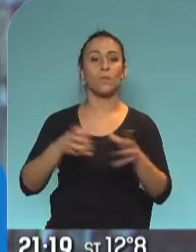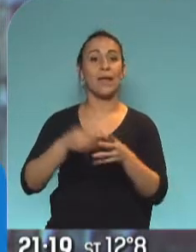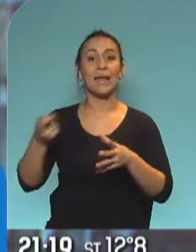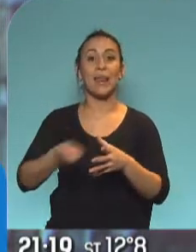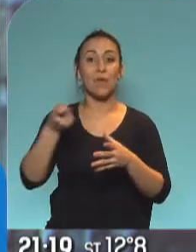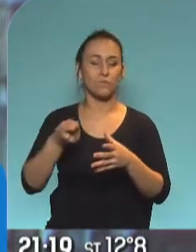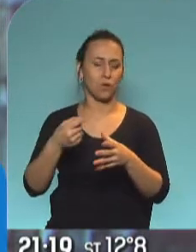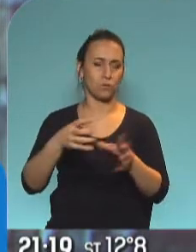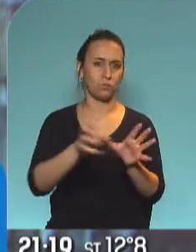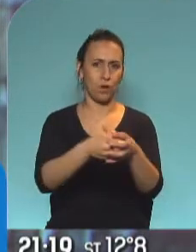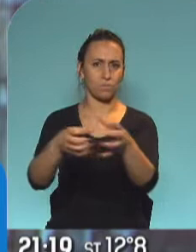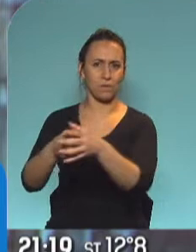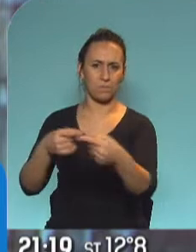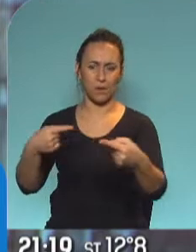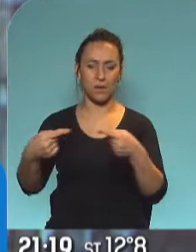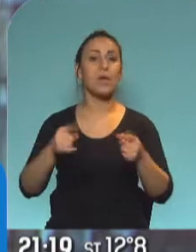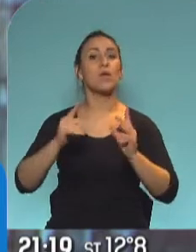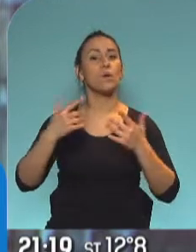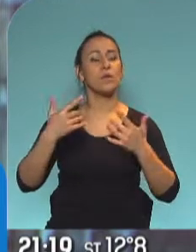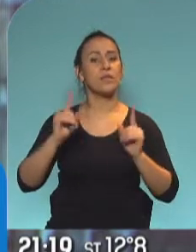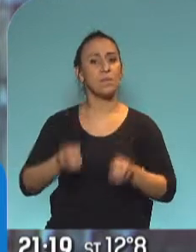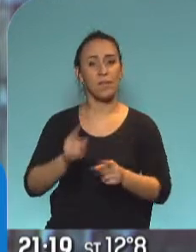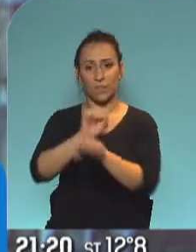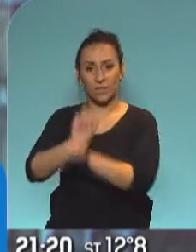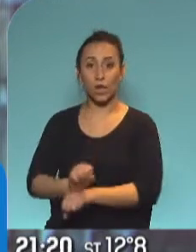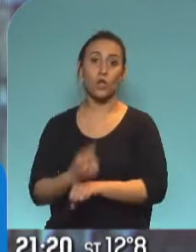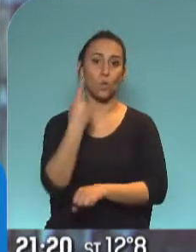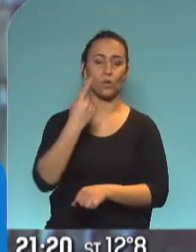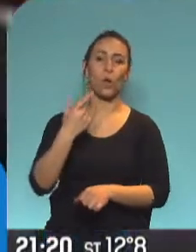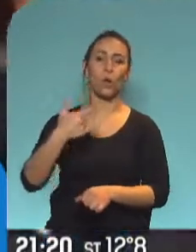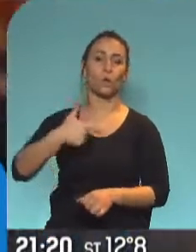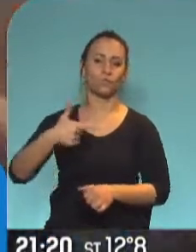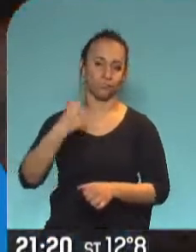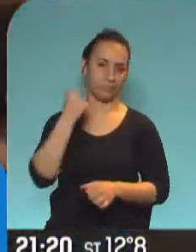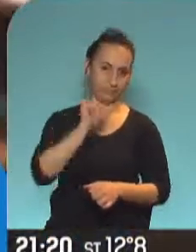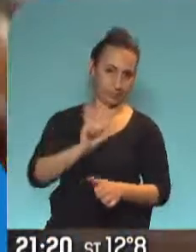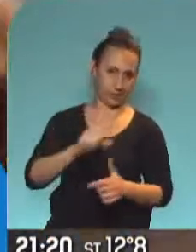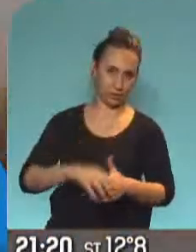hubo decenas de detenidos e incluso un herido de bala.